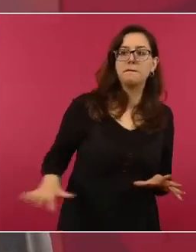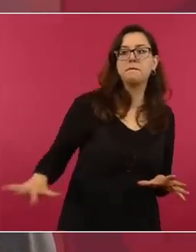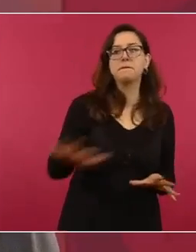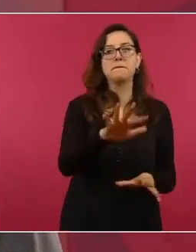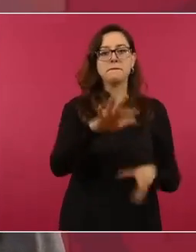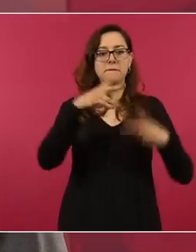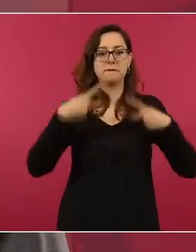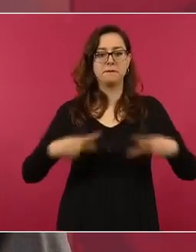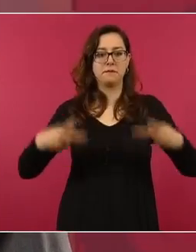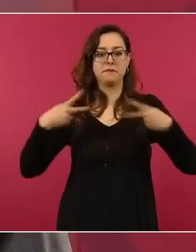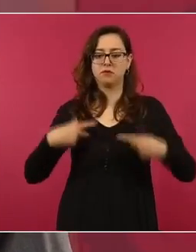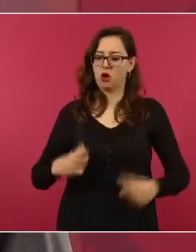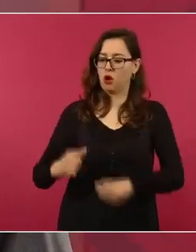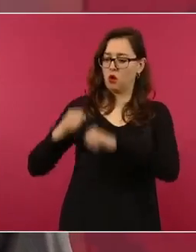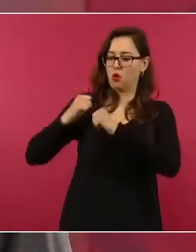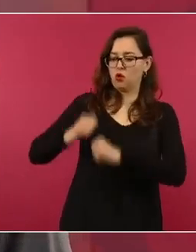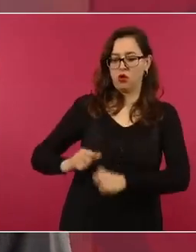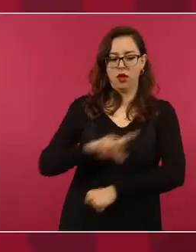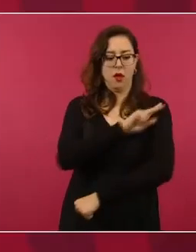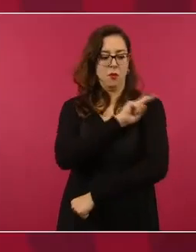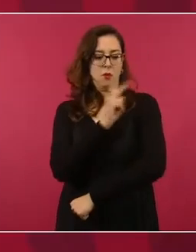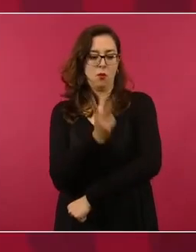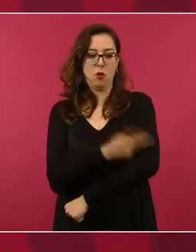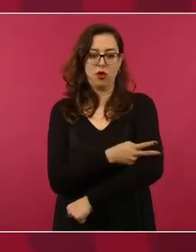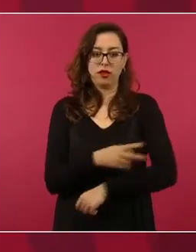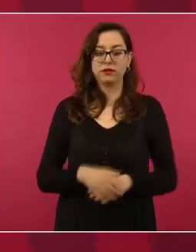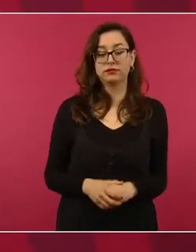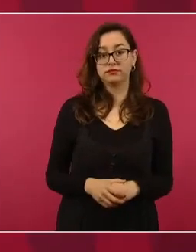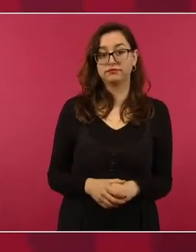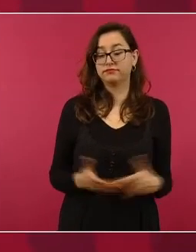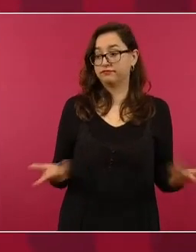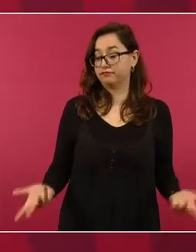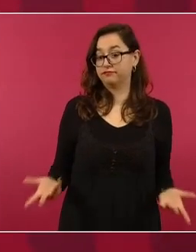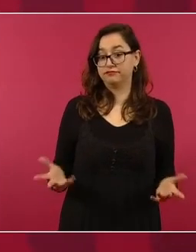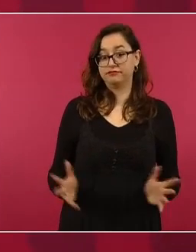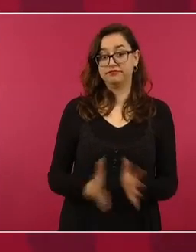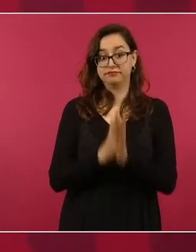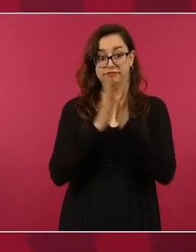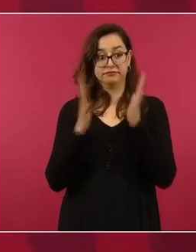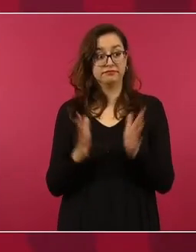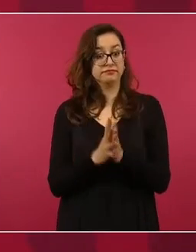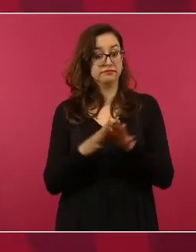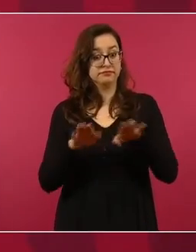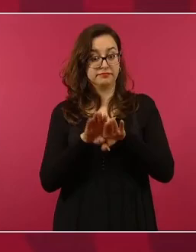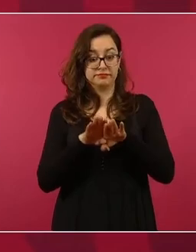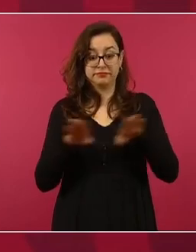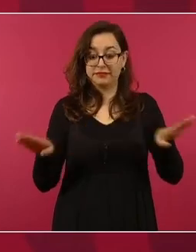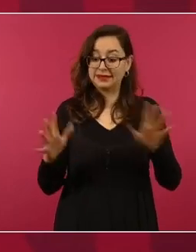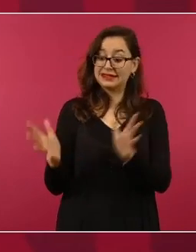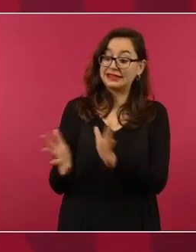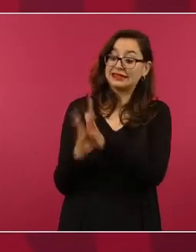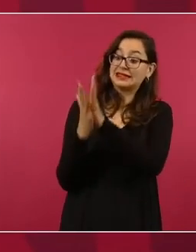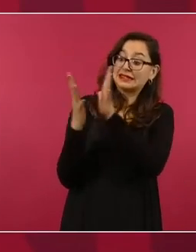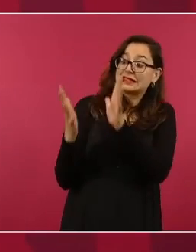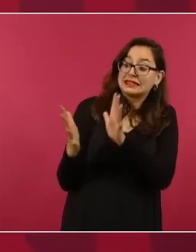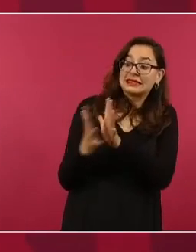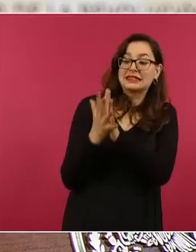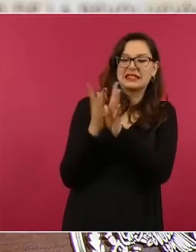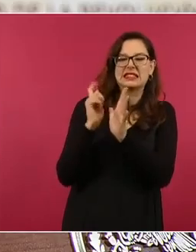pueblo. Y en la democracia el pueblo manda y no puede ser ignorado.